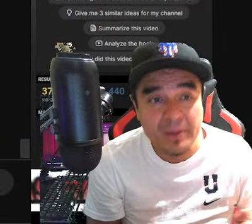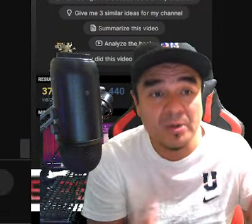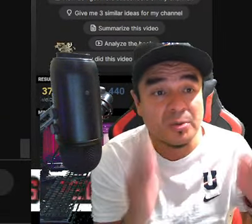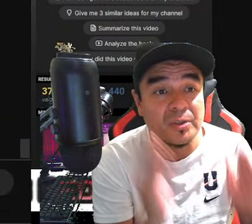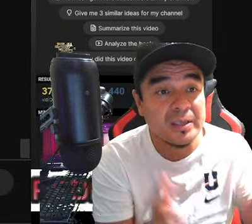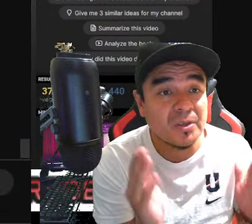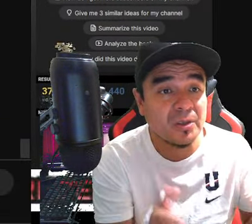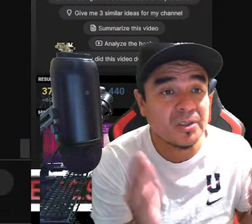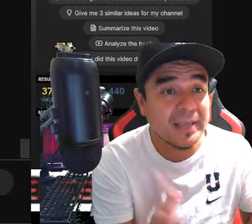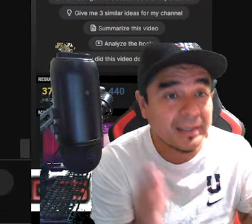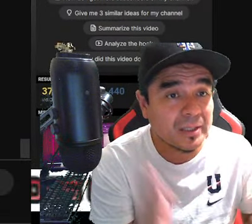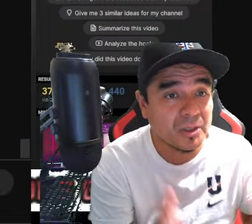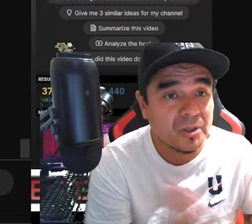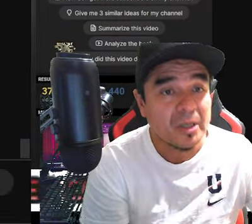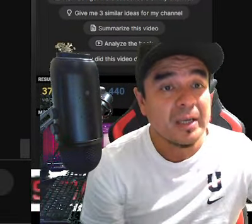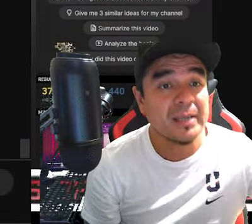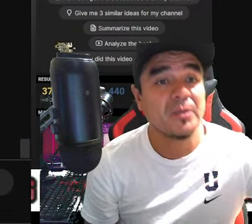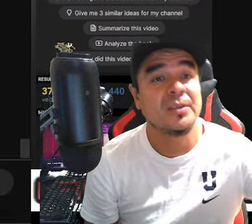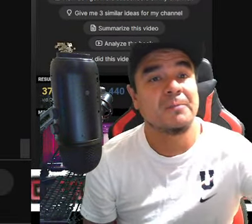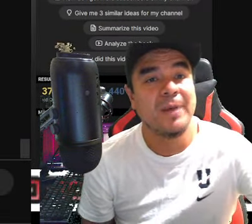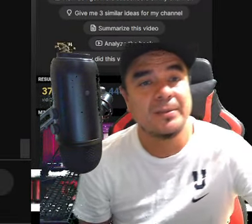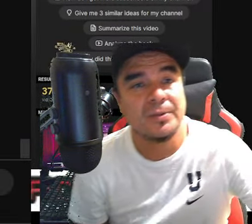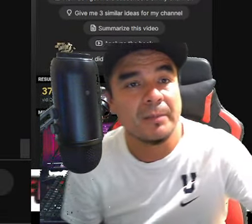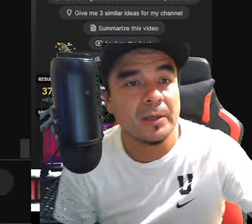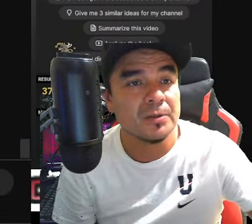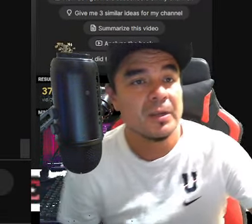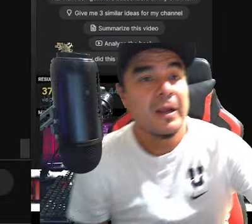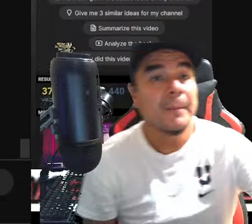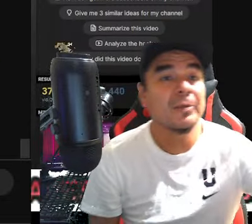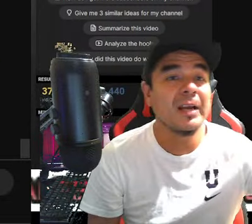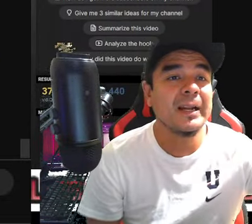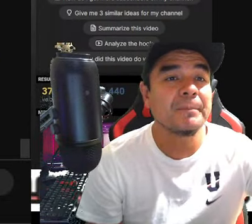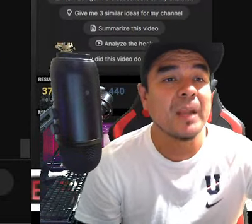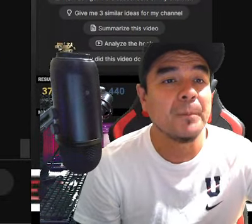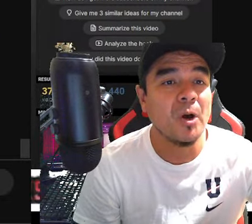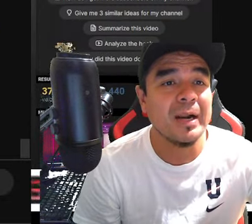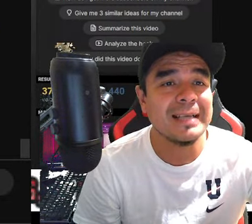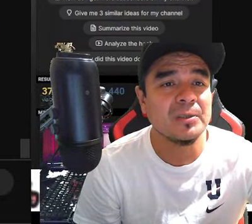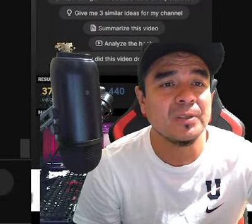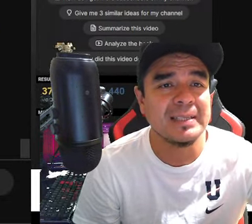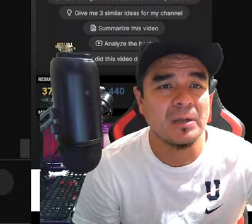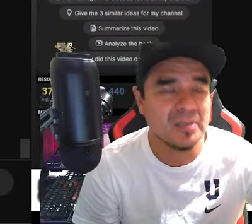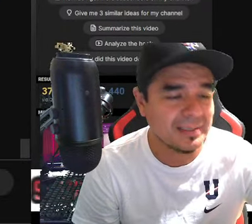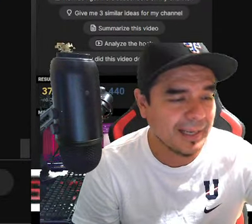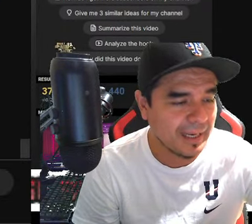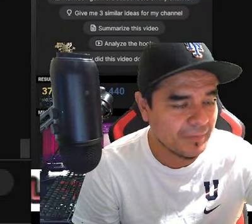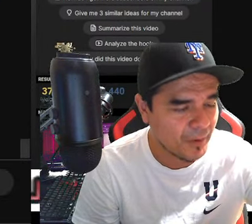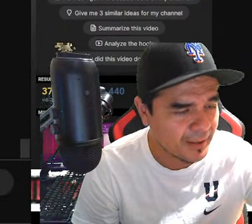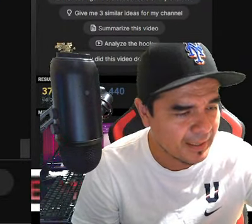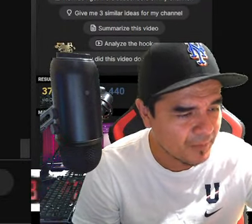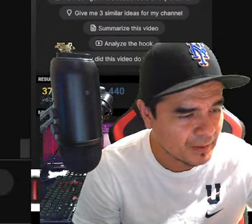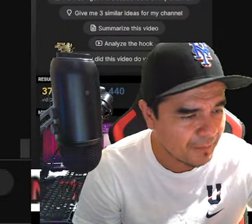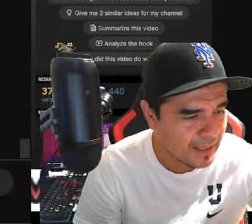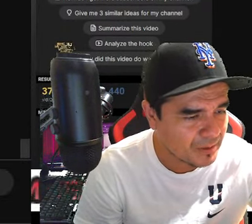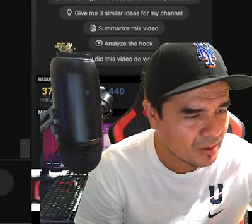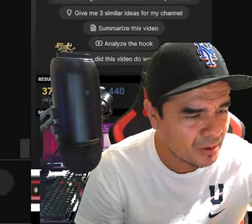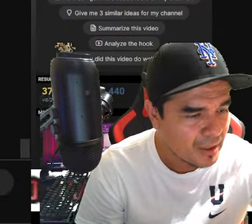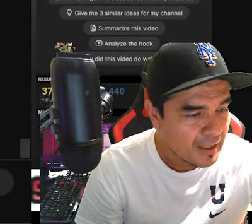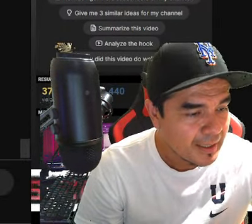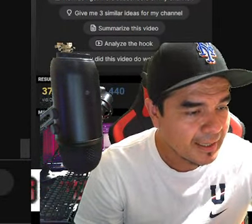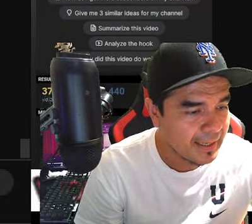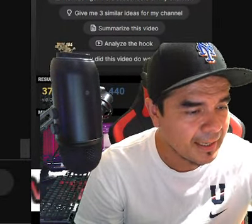No, amigos, ustedes son los que han hecho estos espacios, amigos. Manuel Porras Luna, saludos hasta California, un fuerte